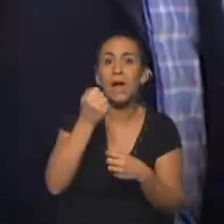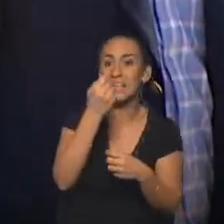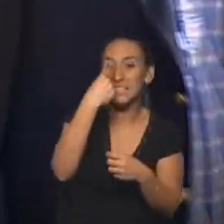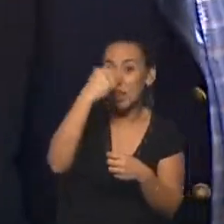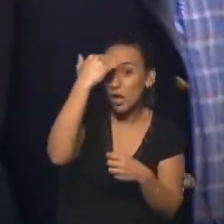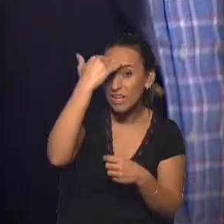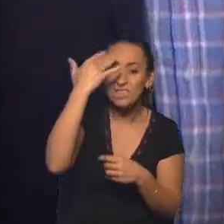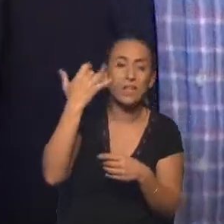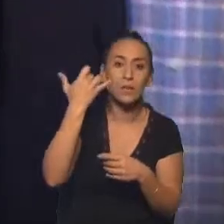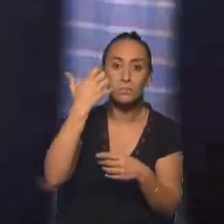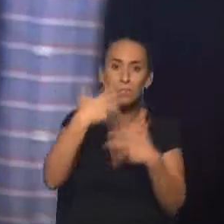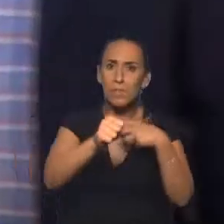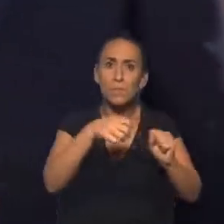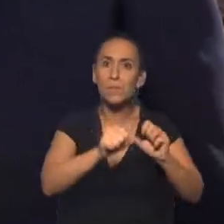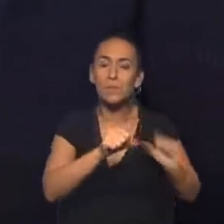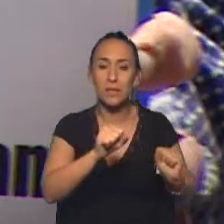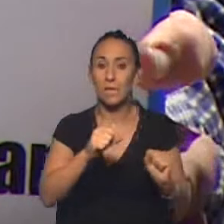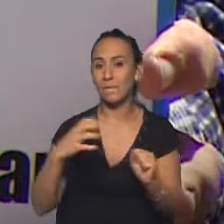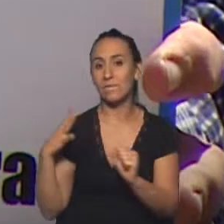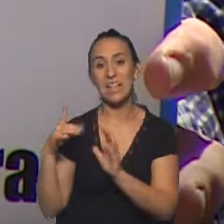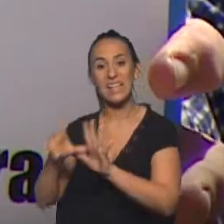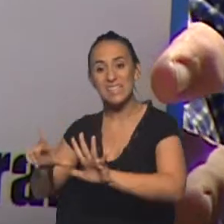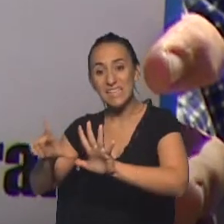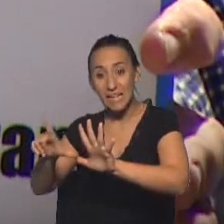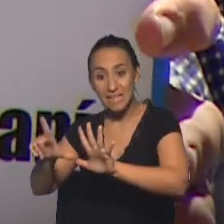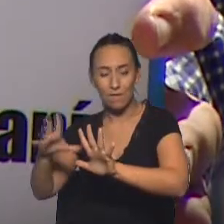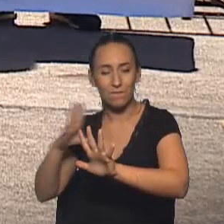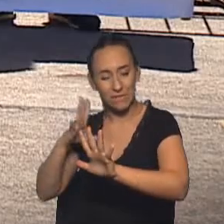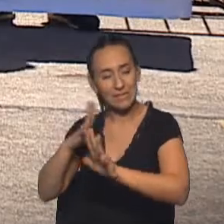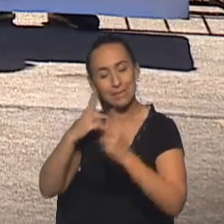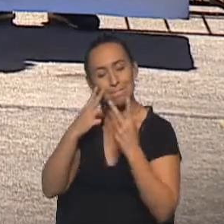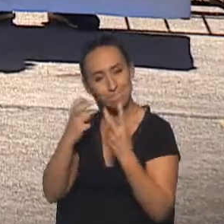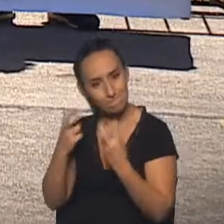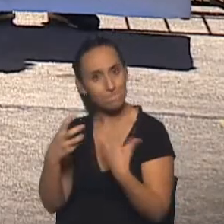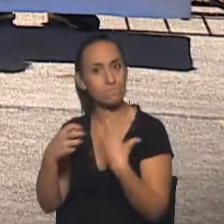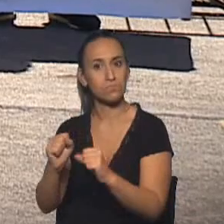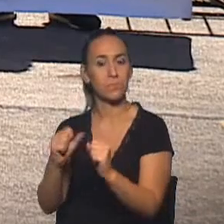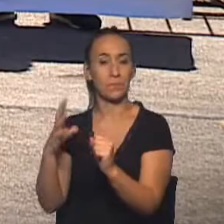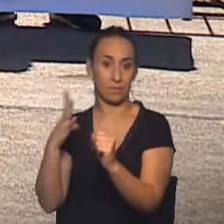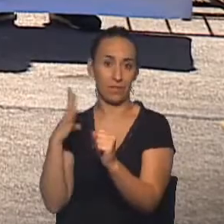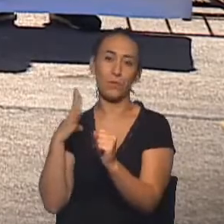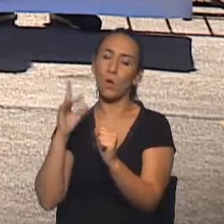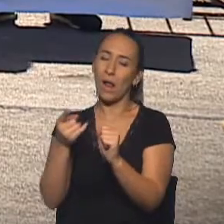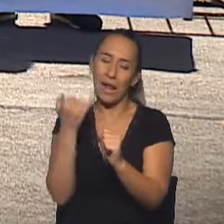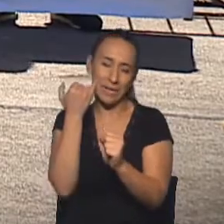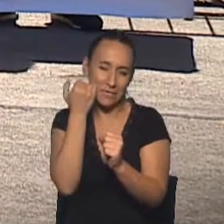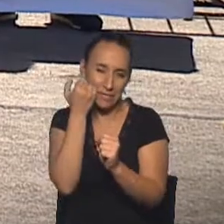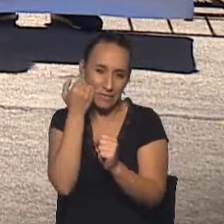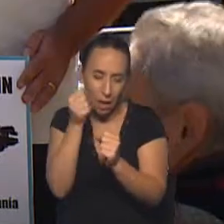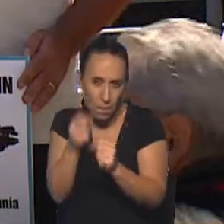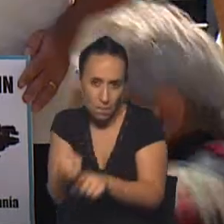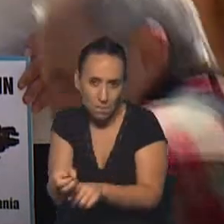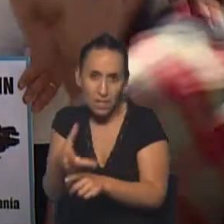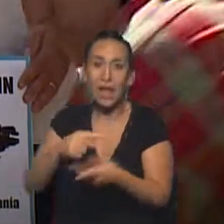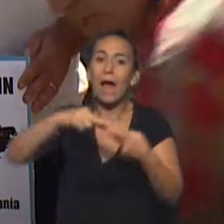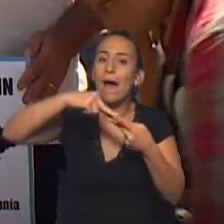parte del plan de proyecto humanitario 7 restos para identificar, de los cuales tenemos el perfil genético.